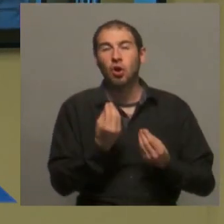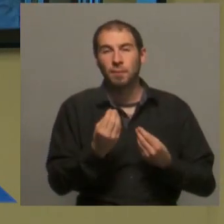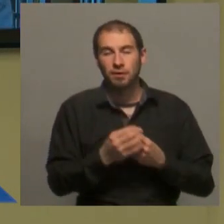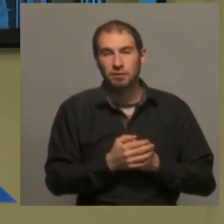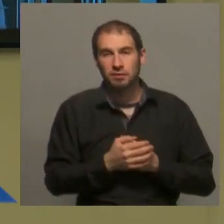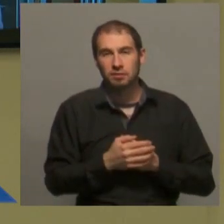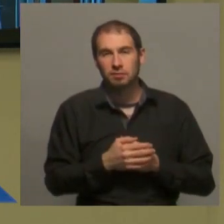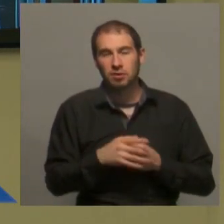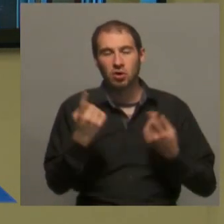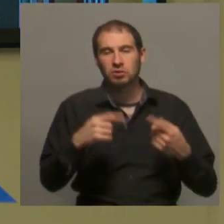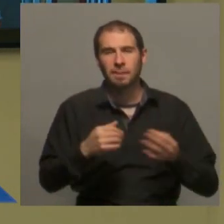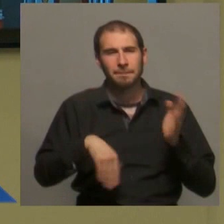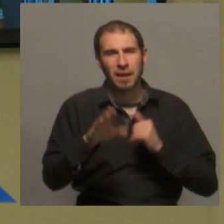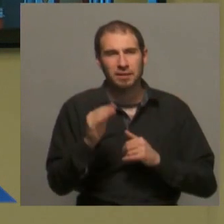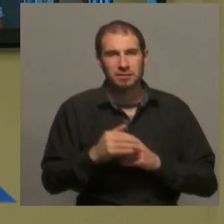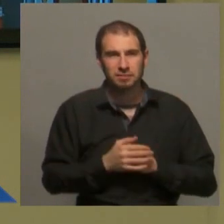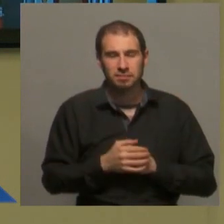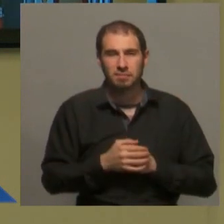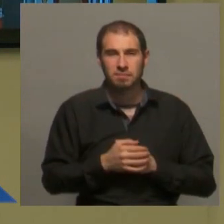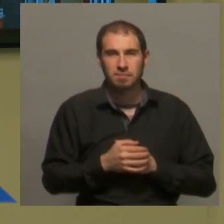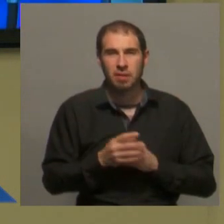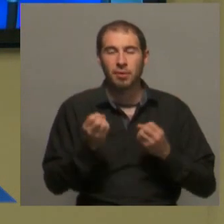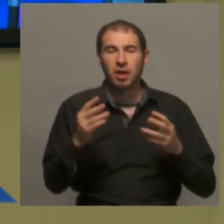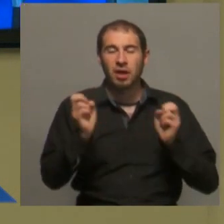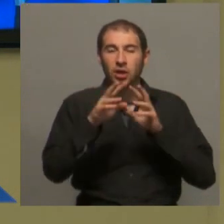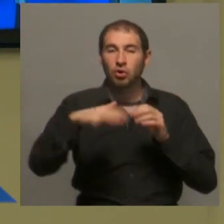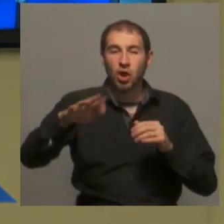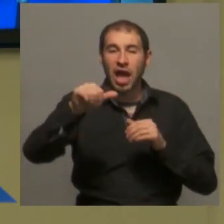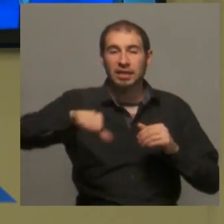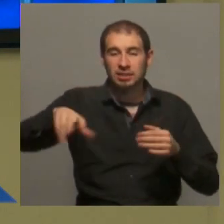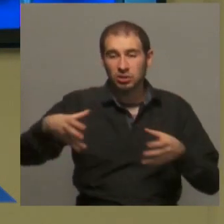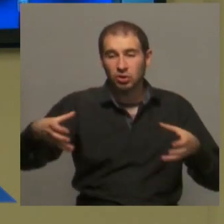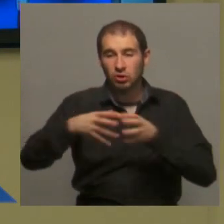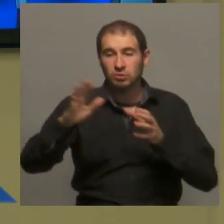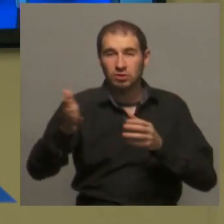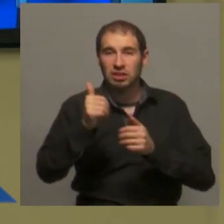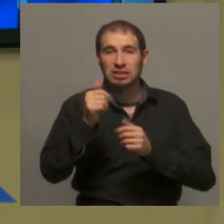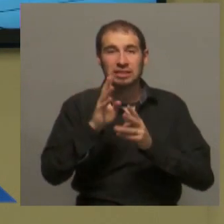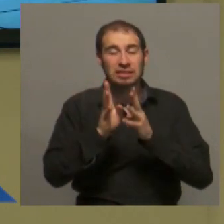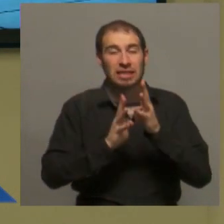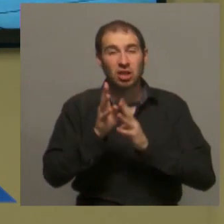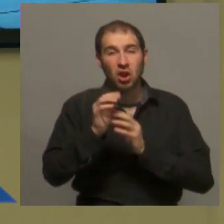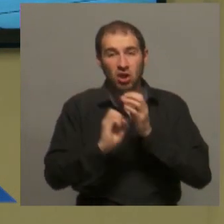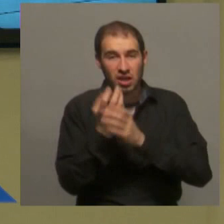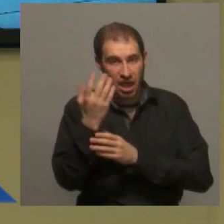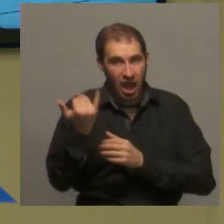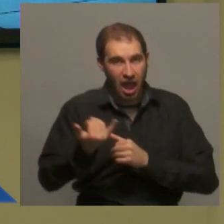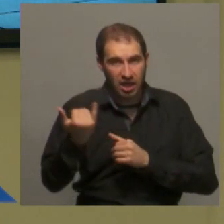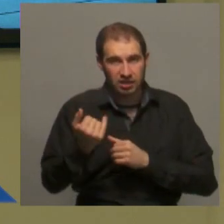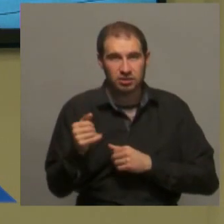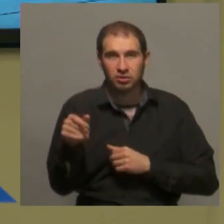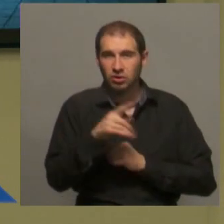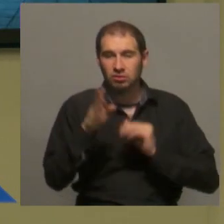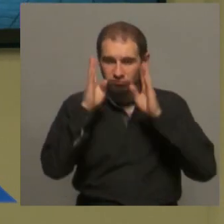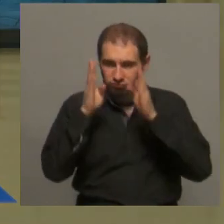más que ningún otro producto, porque todo el sector oleaginoso está altamente tecnificado. Ahí donde nosotros